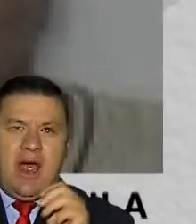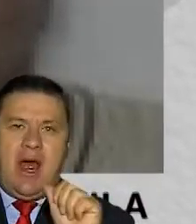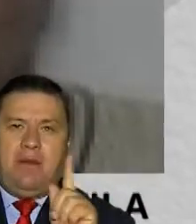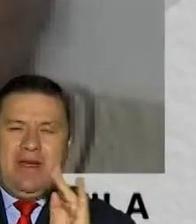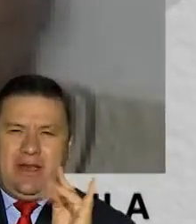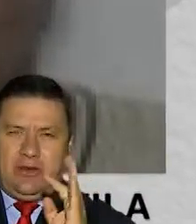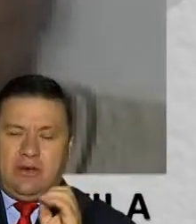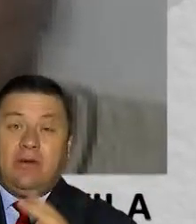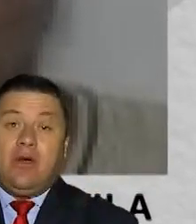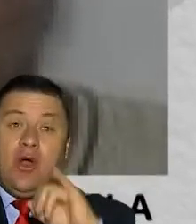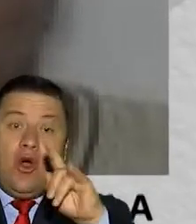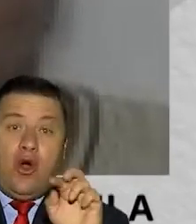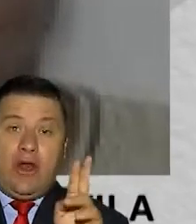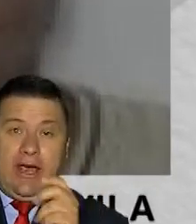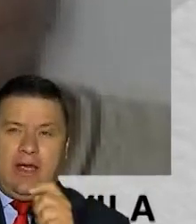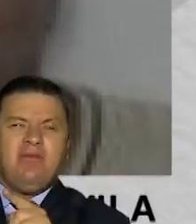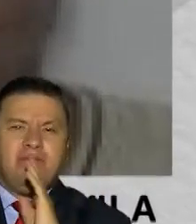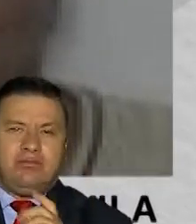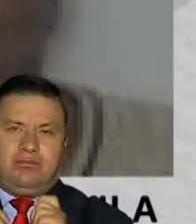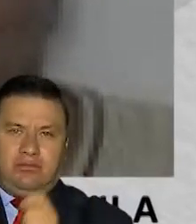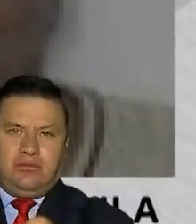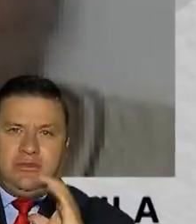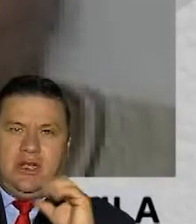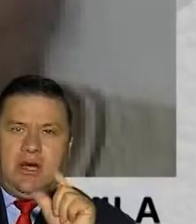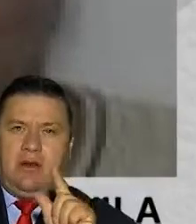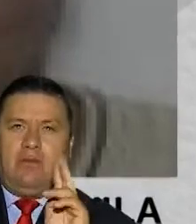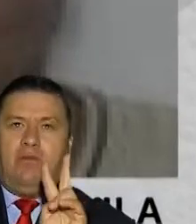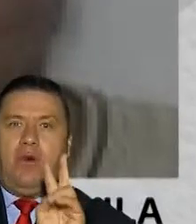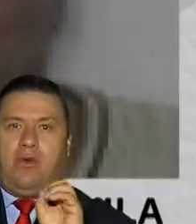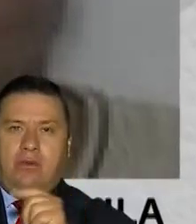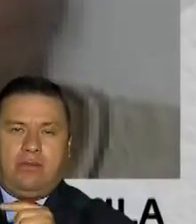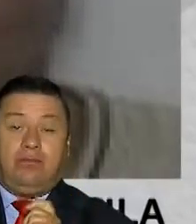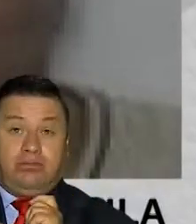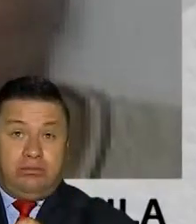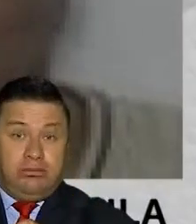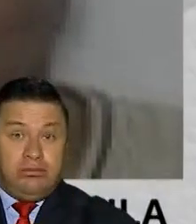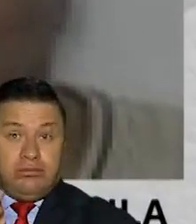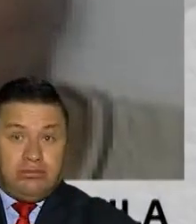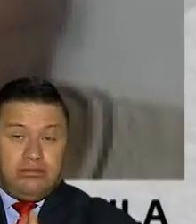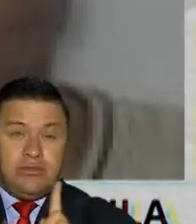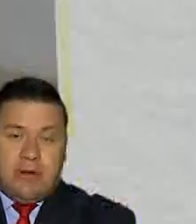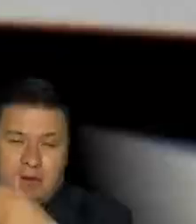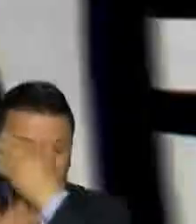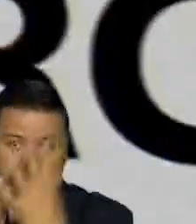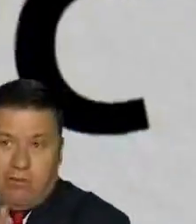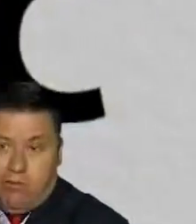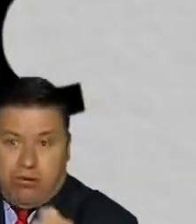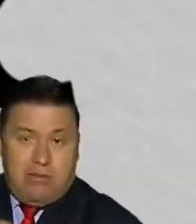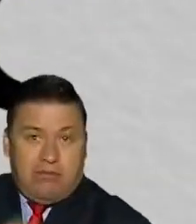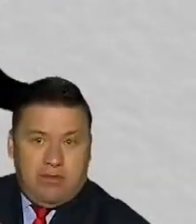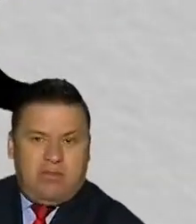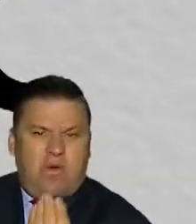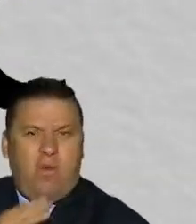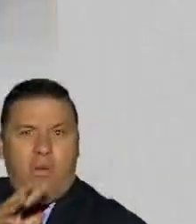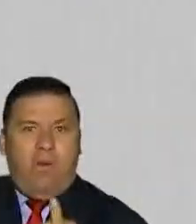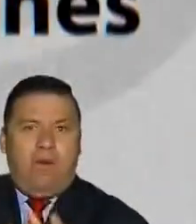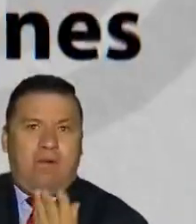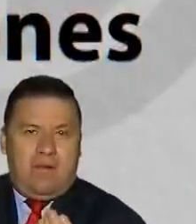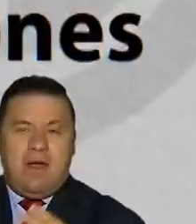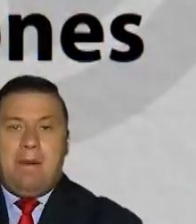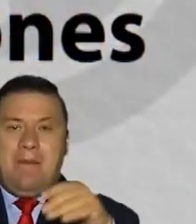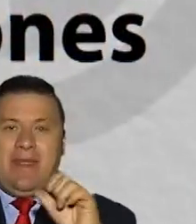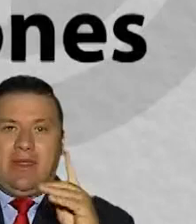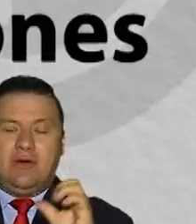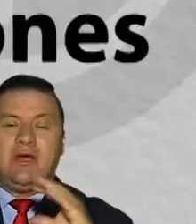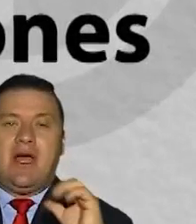Mejía, alias Alberto. Jorge Bernardo Villa, alias El Calvo. De las disidencias de las FARC, Alexander